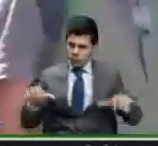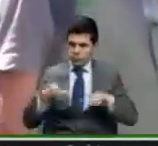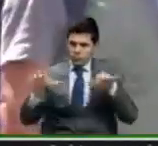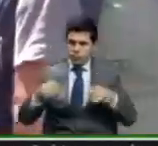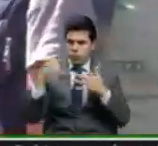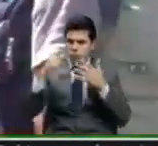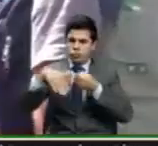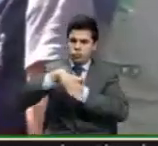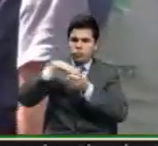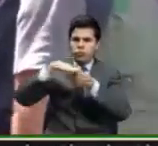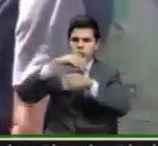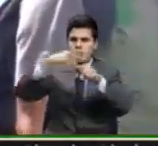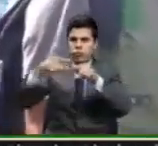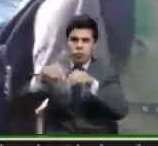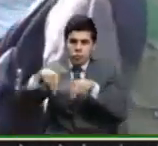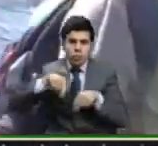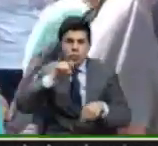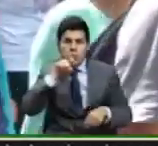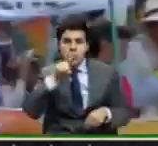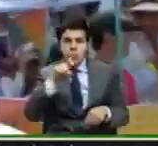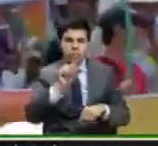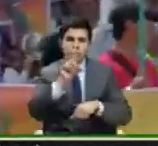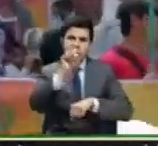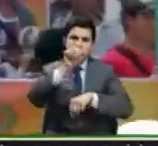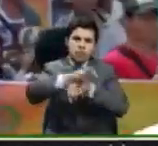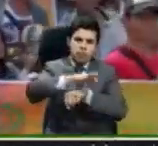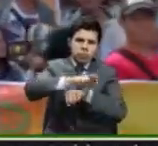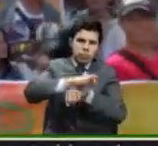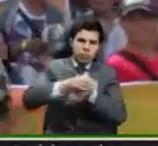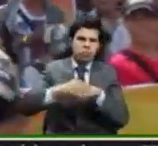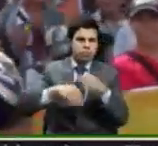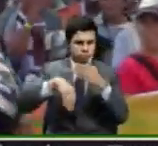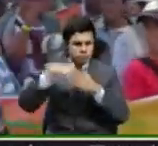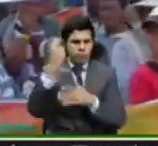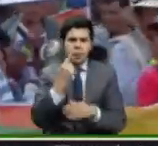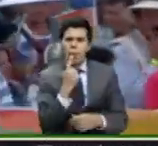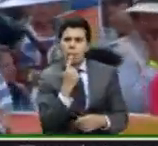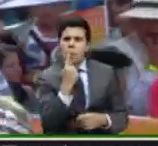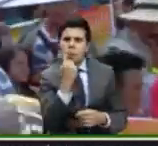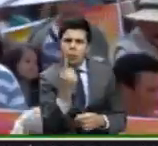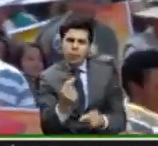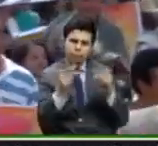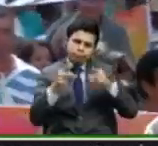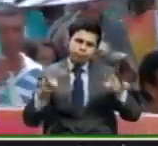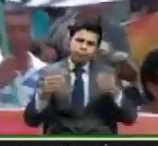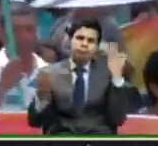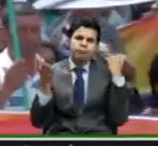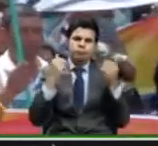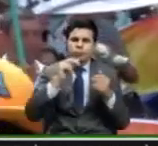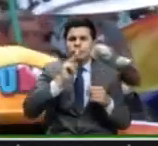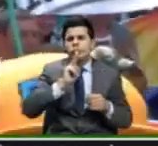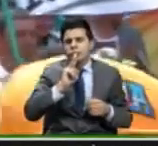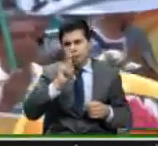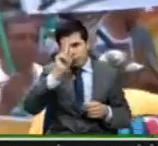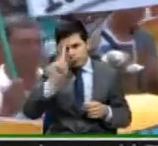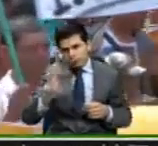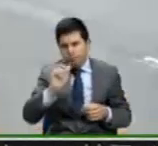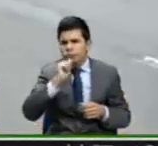varias ciudades. En Bucaramanga a las 6 de la tarde se encenderá una luz por las víctimas en la Plaza Luis Carlos